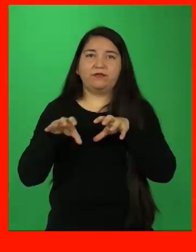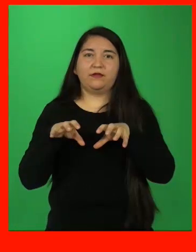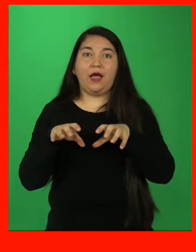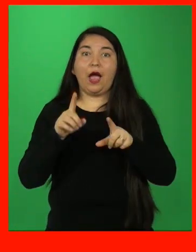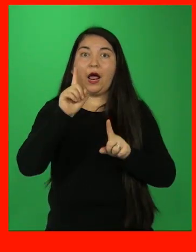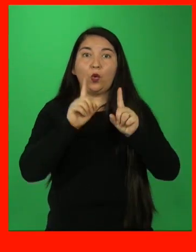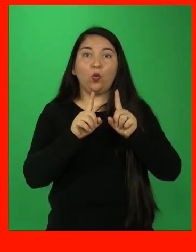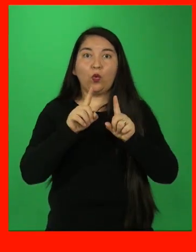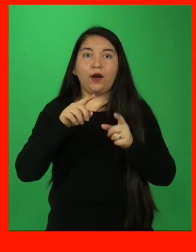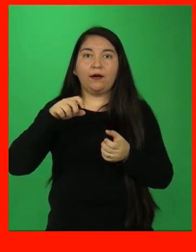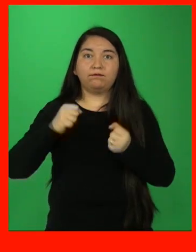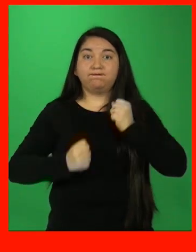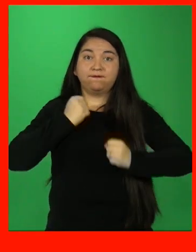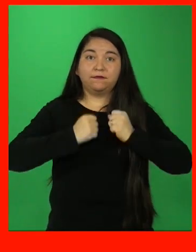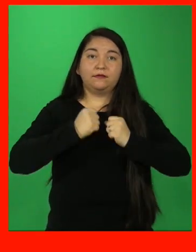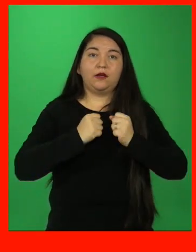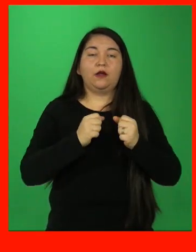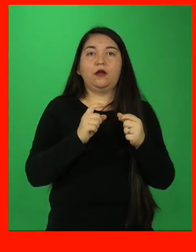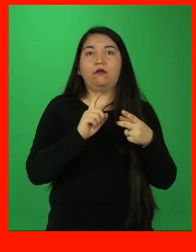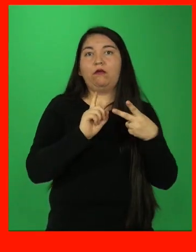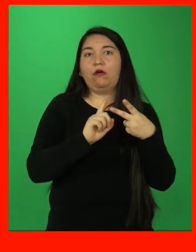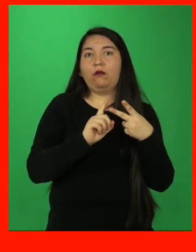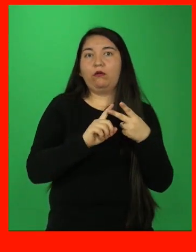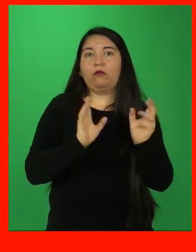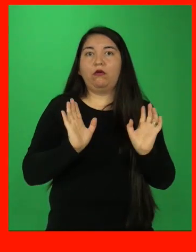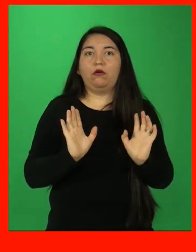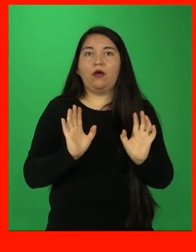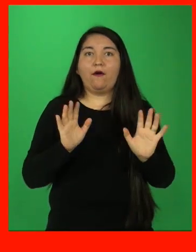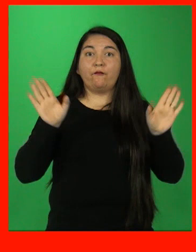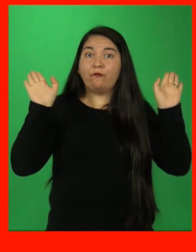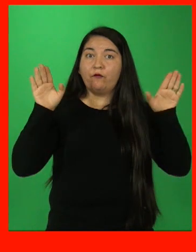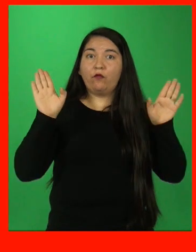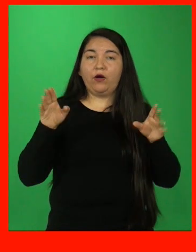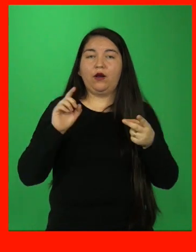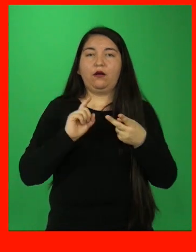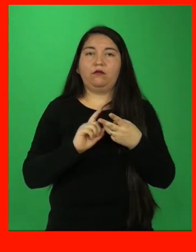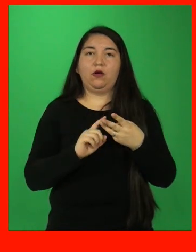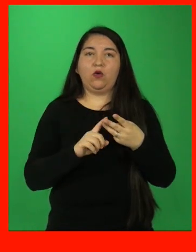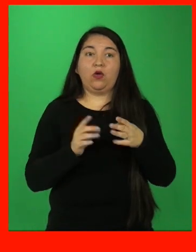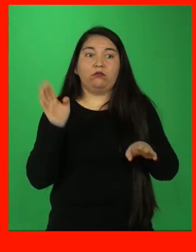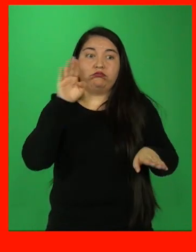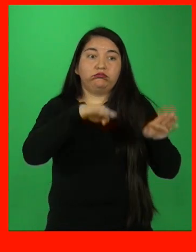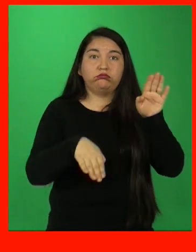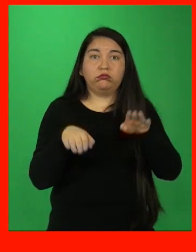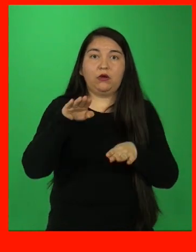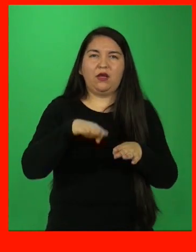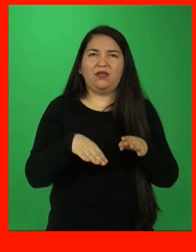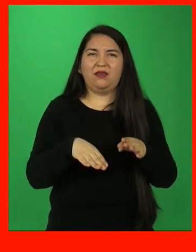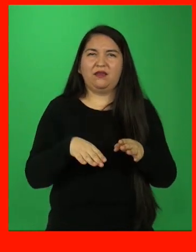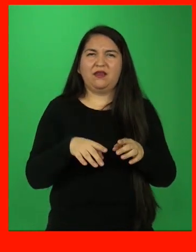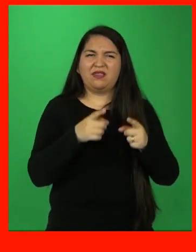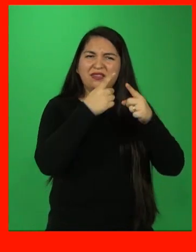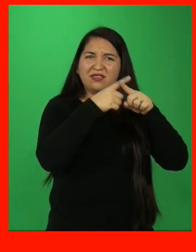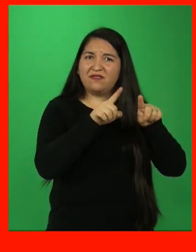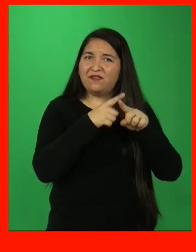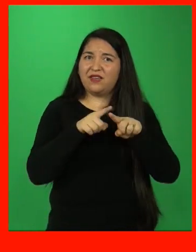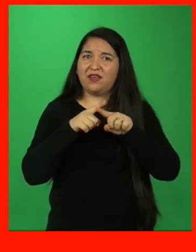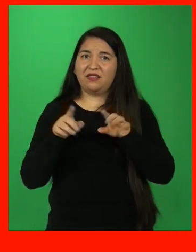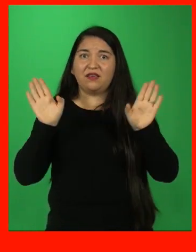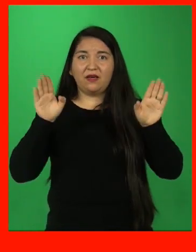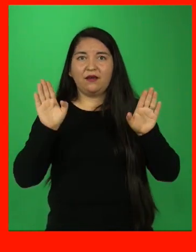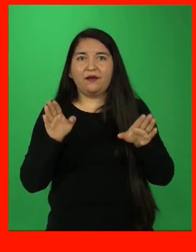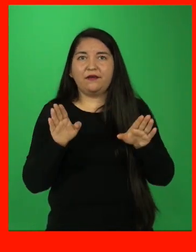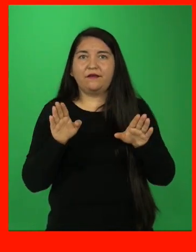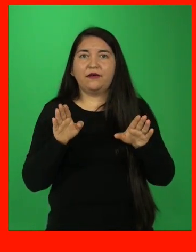corren, existen aves que vuelan, aves que nadan. Entonces, toda esa biodiversidad de aves